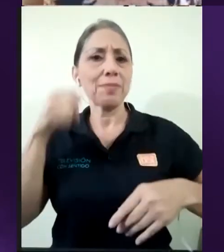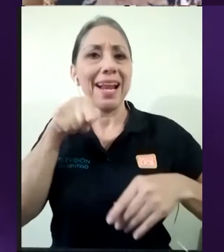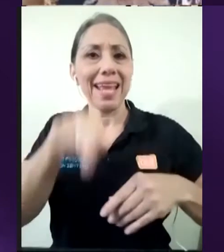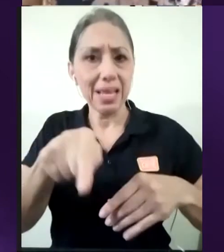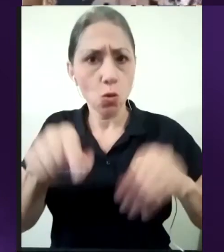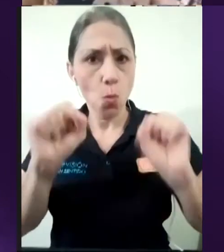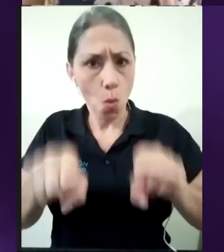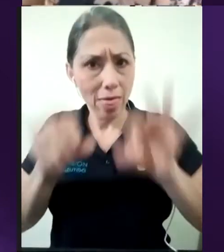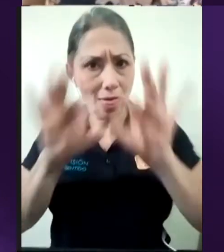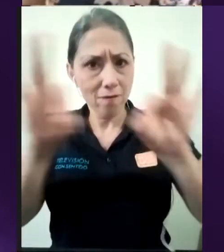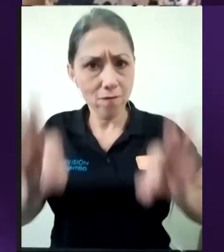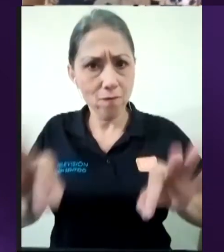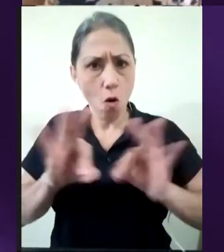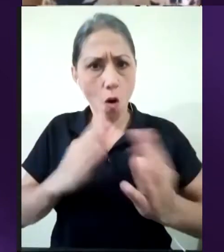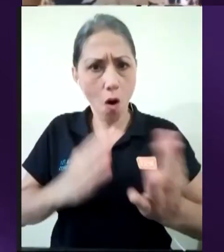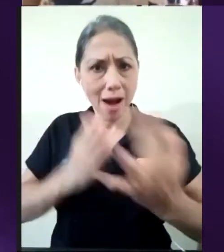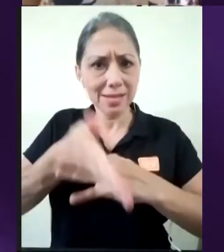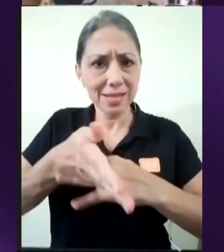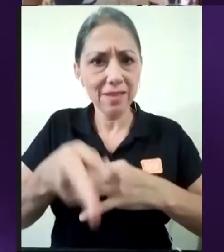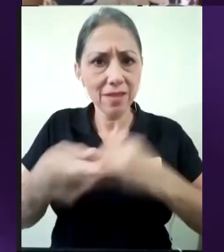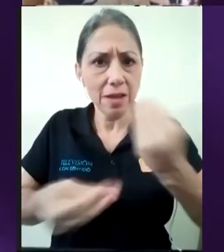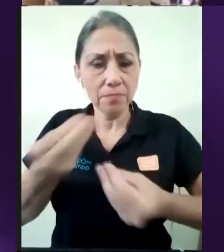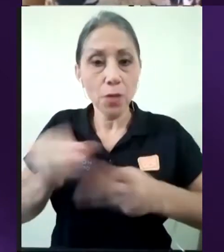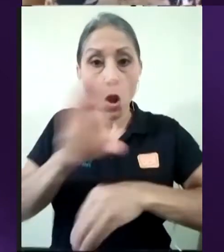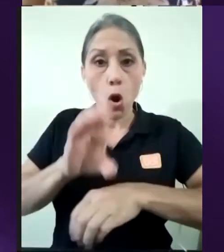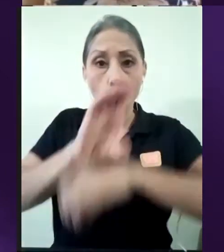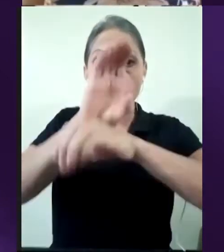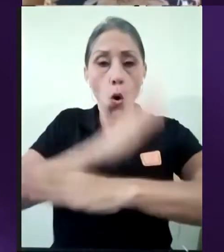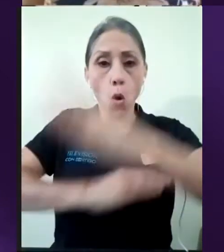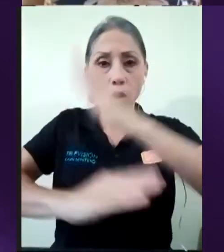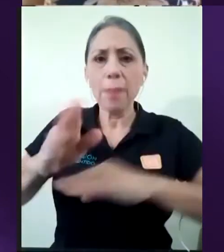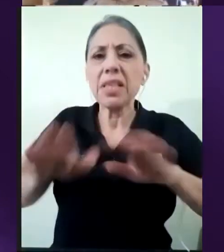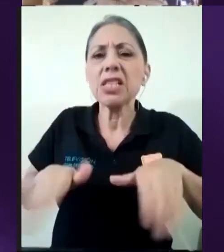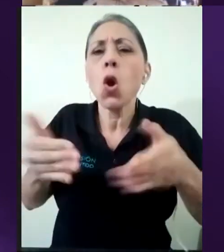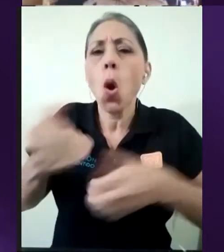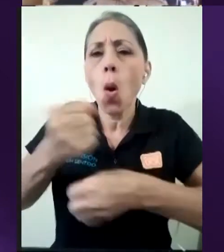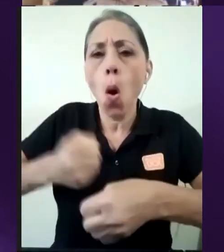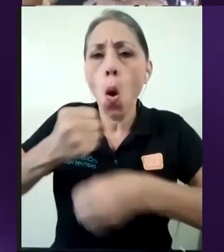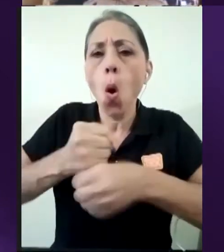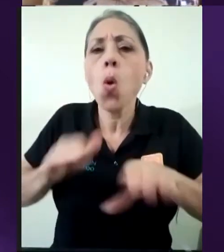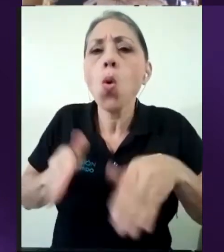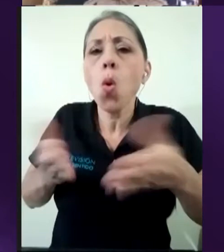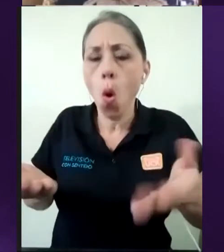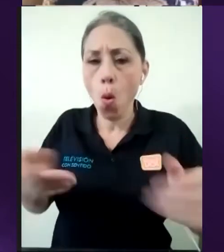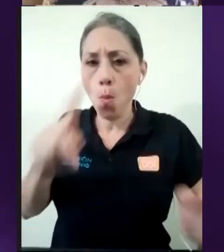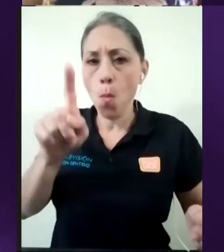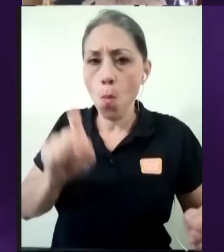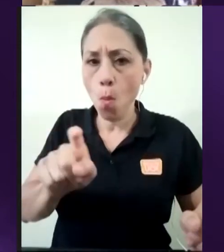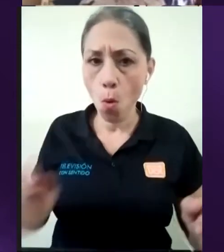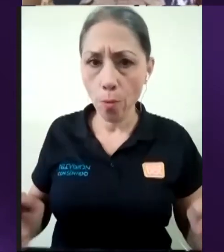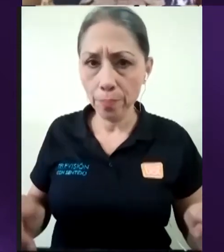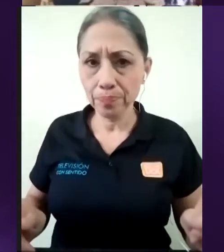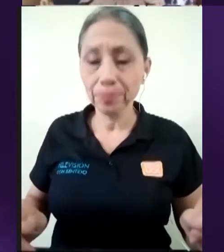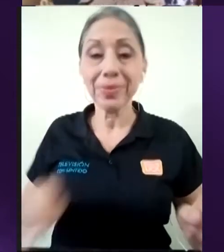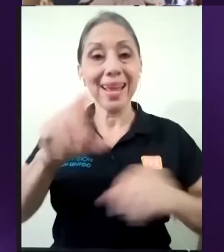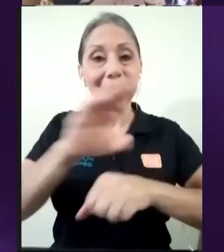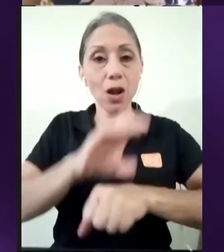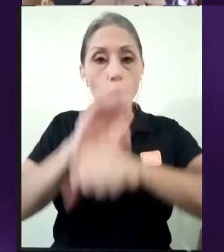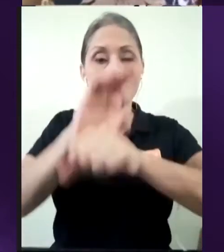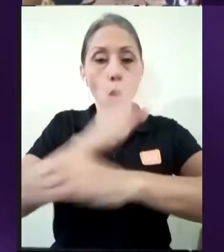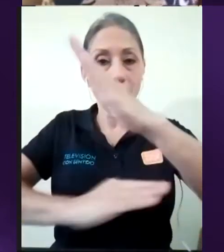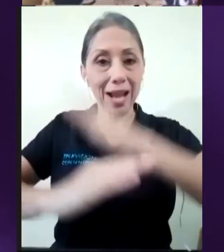accesibles, ¿verdad? ¿Cómo ha sido también el trabajo de CONAPDIS en esa área? Desde CONAPDIS tomamos los